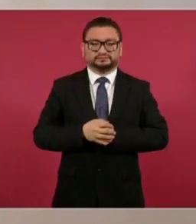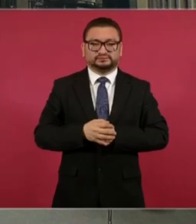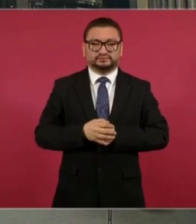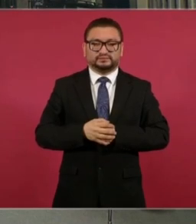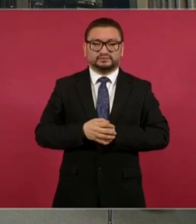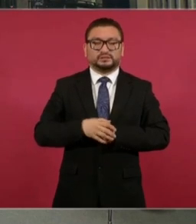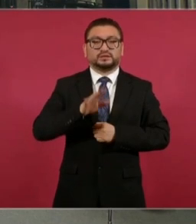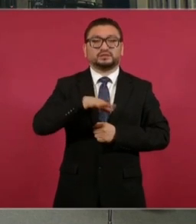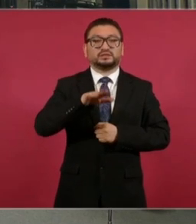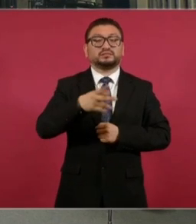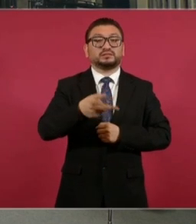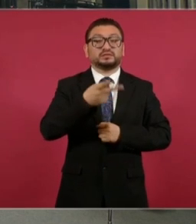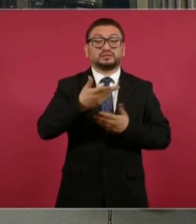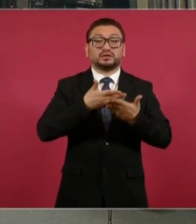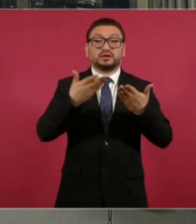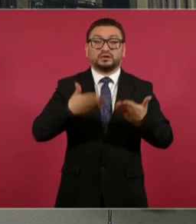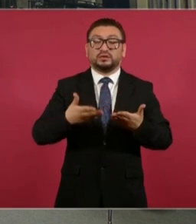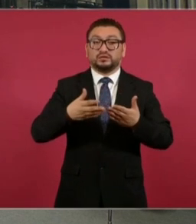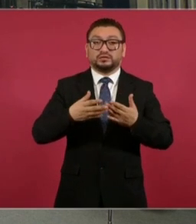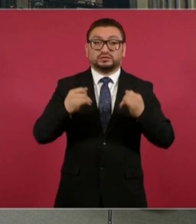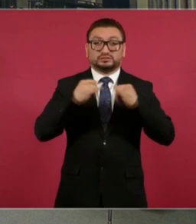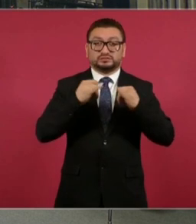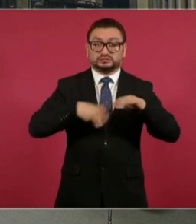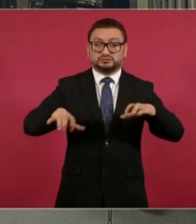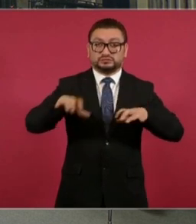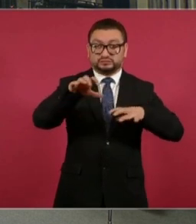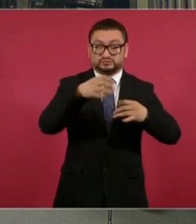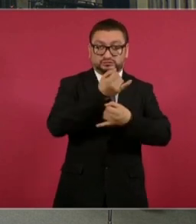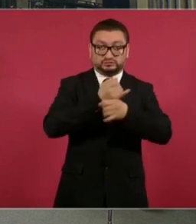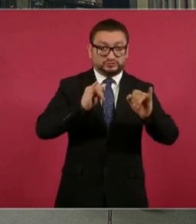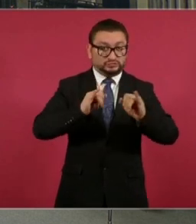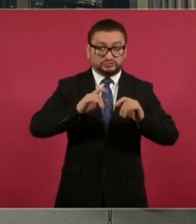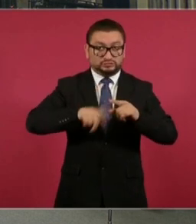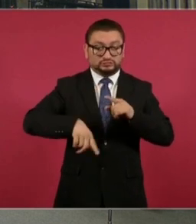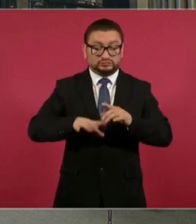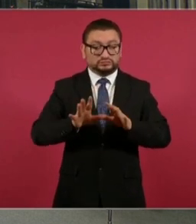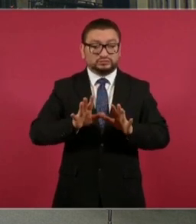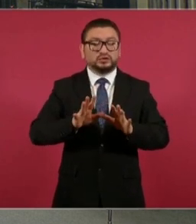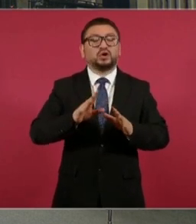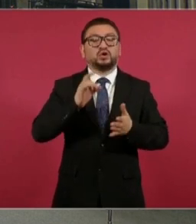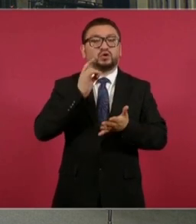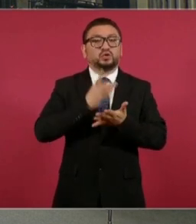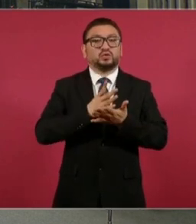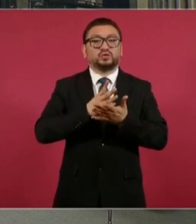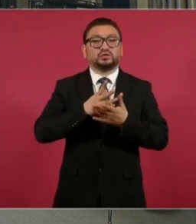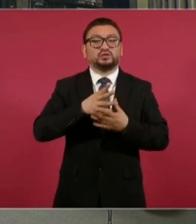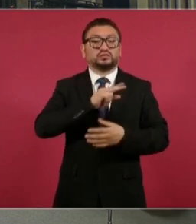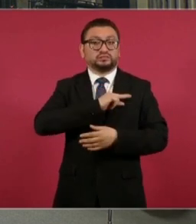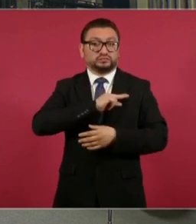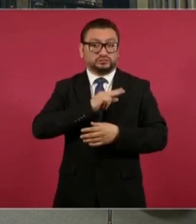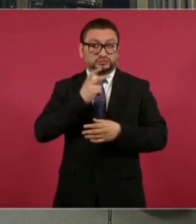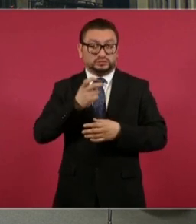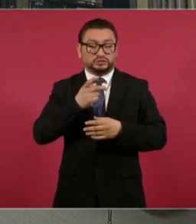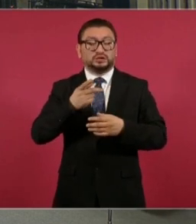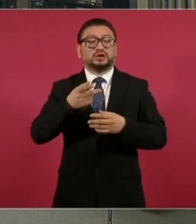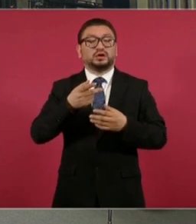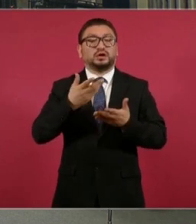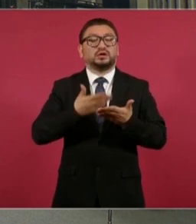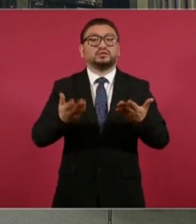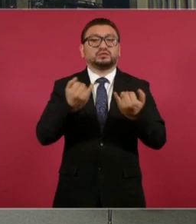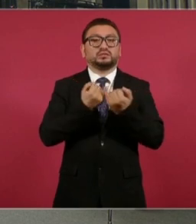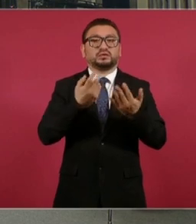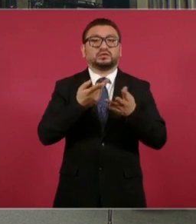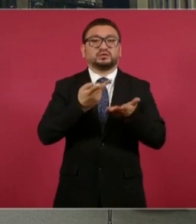no bueno van a ser organismos autónomos que no nada más eh tengan que ver con las privatizaciones sino con esta